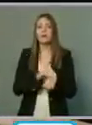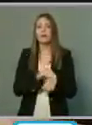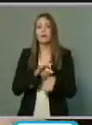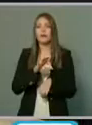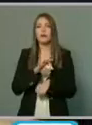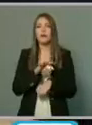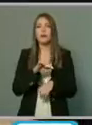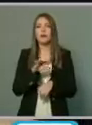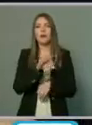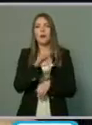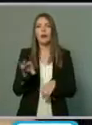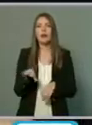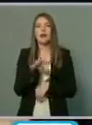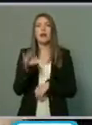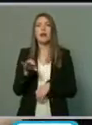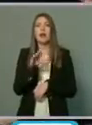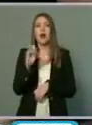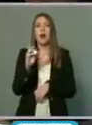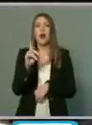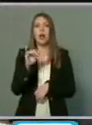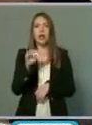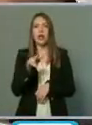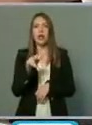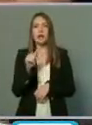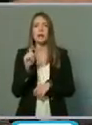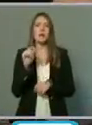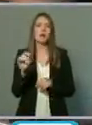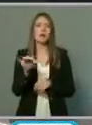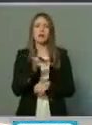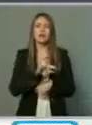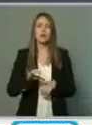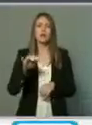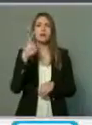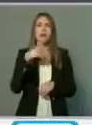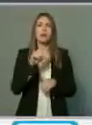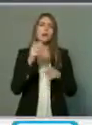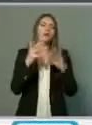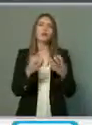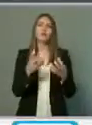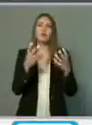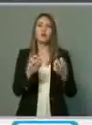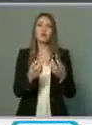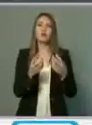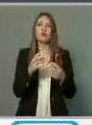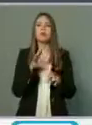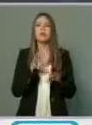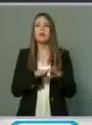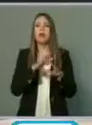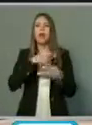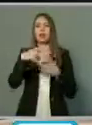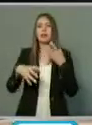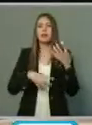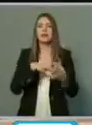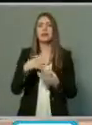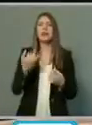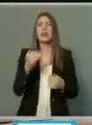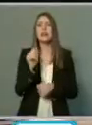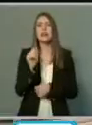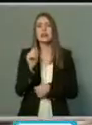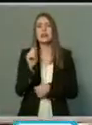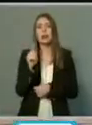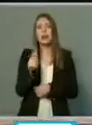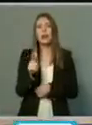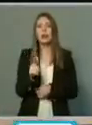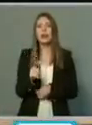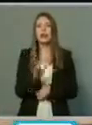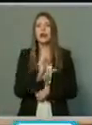agregar aceite de oliva, recuerden una poquita cantidad, nada más es como para hidratar y darle un poquito más de textura. Y agregamos sal. Y ya